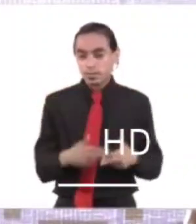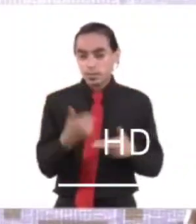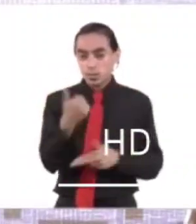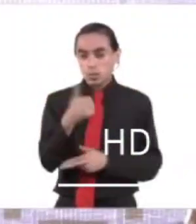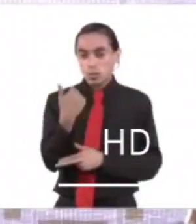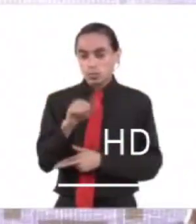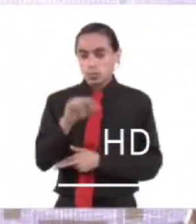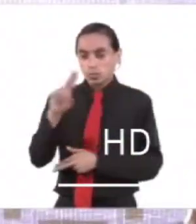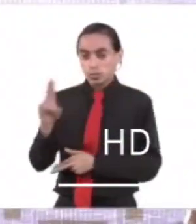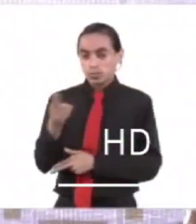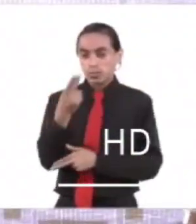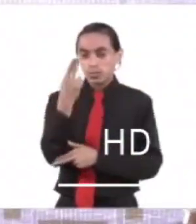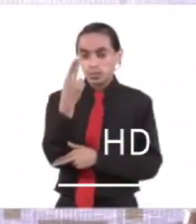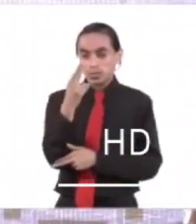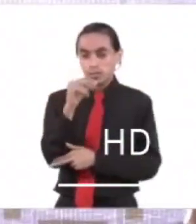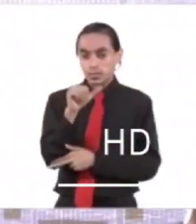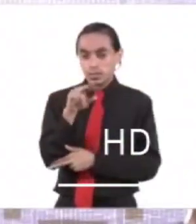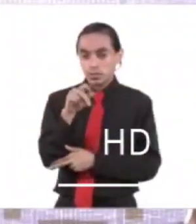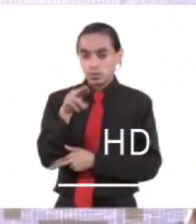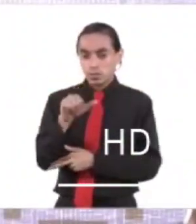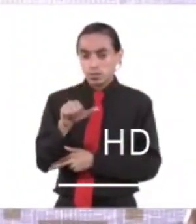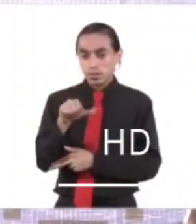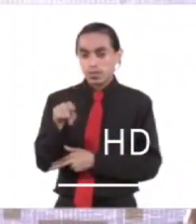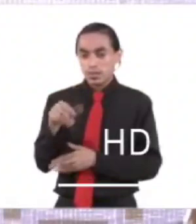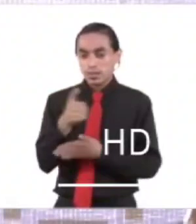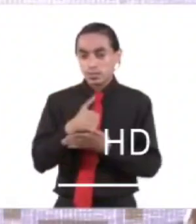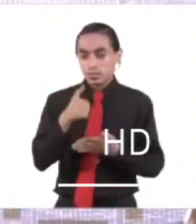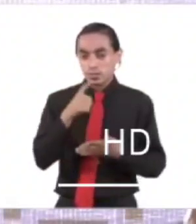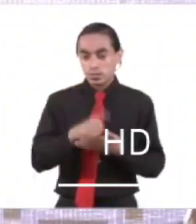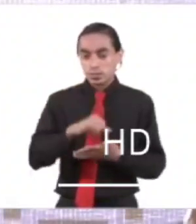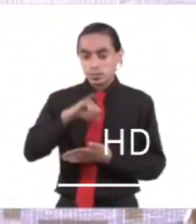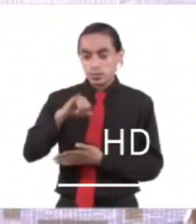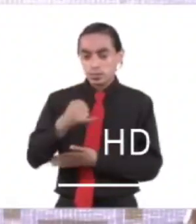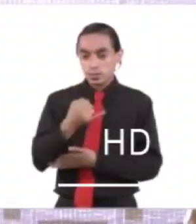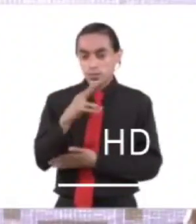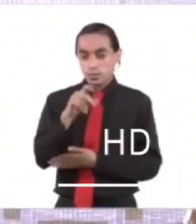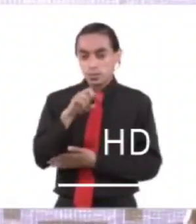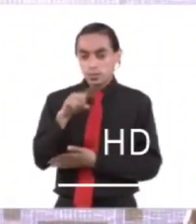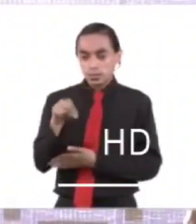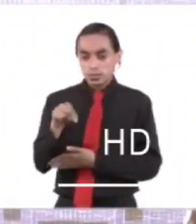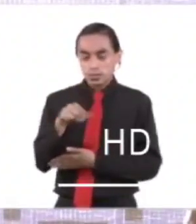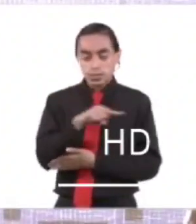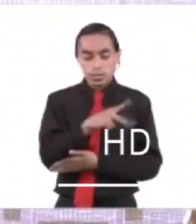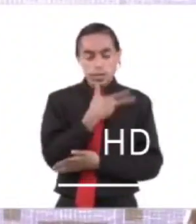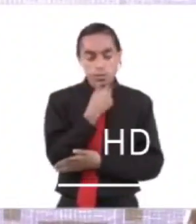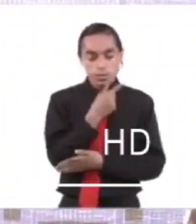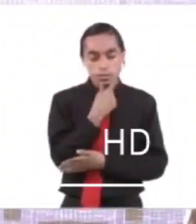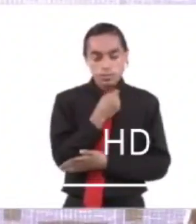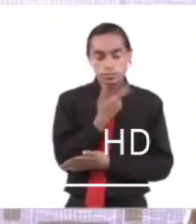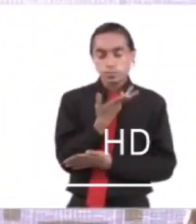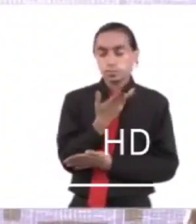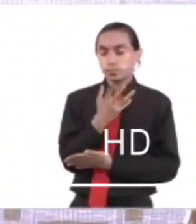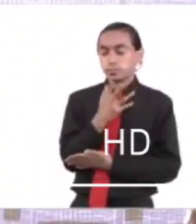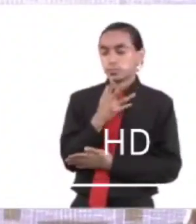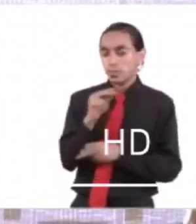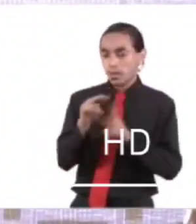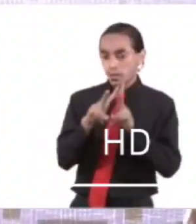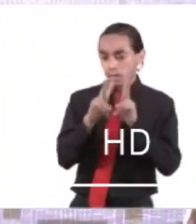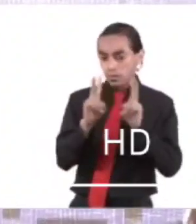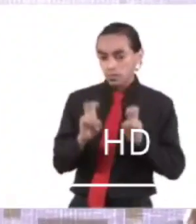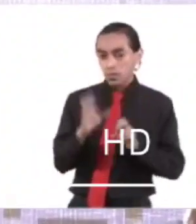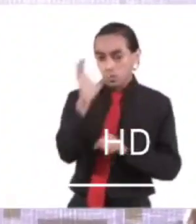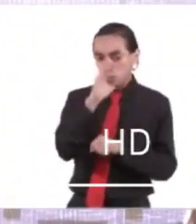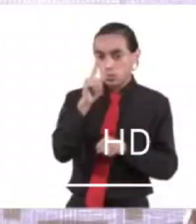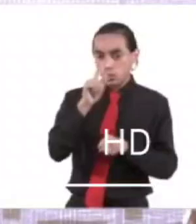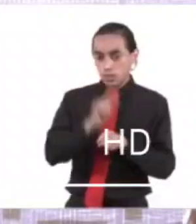de la Universidad Autónoma de Ciudad Juárez, Monsiváis habló de la cultura de la Revolución